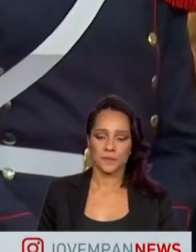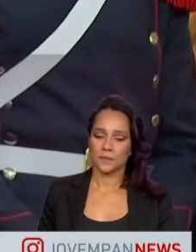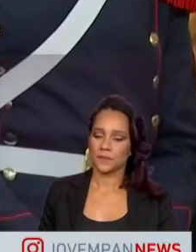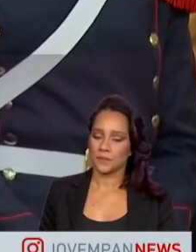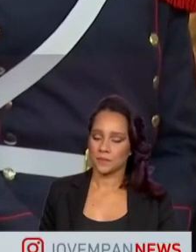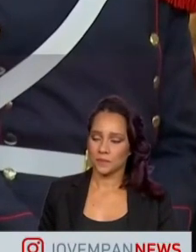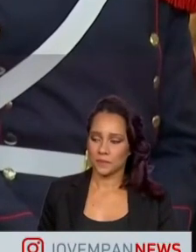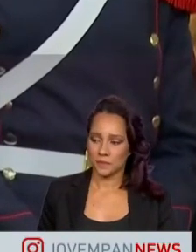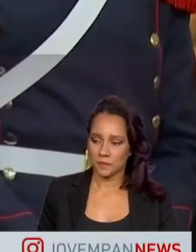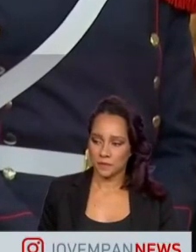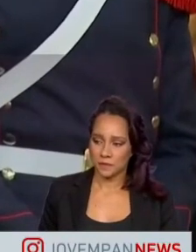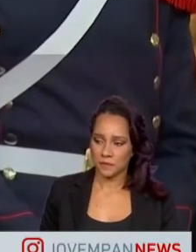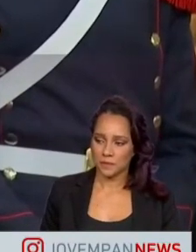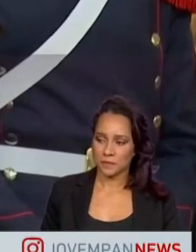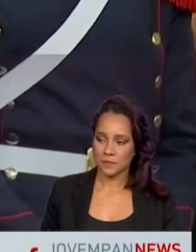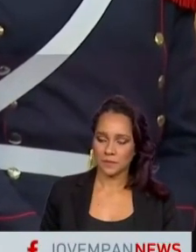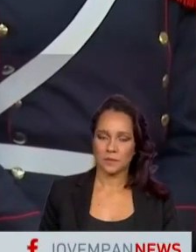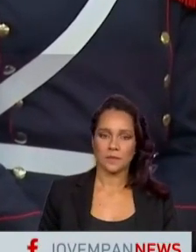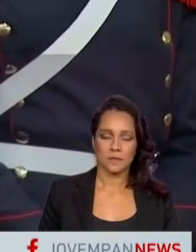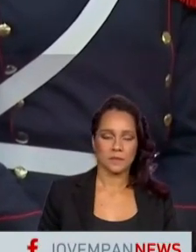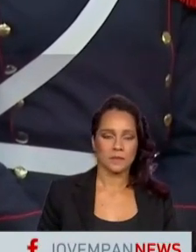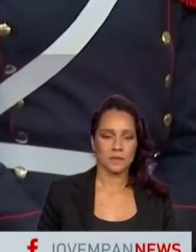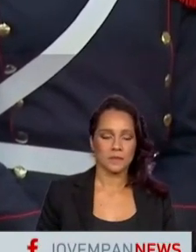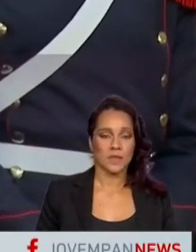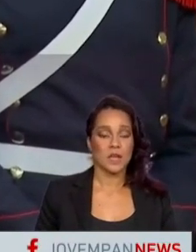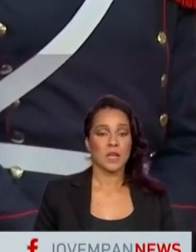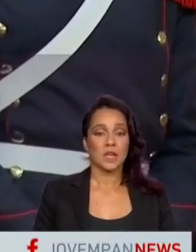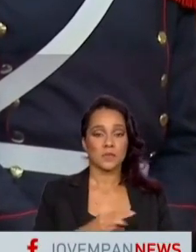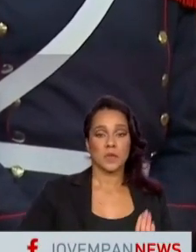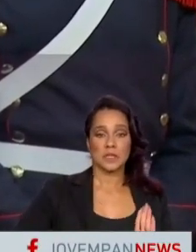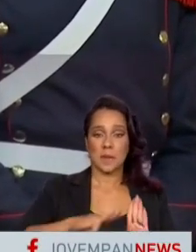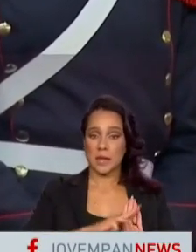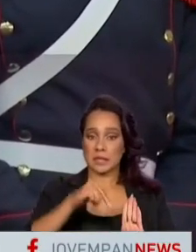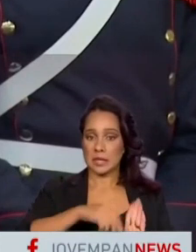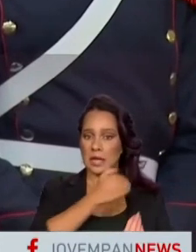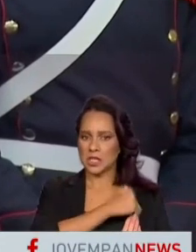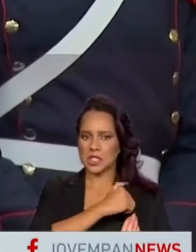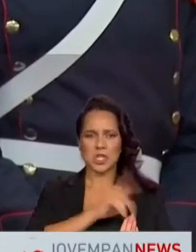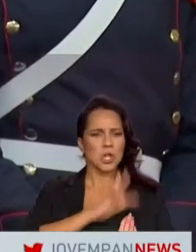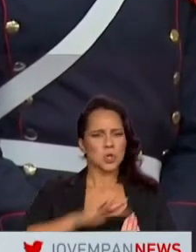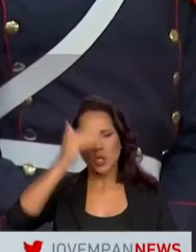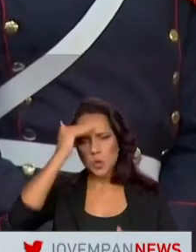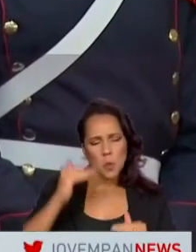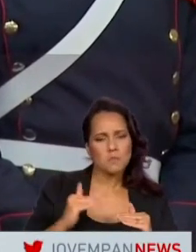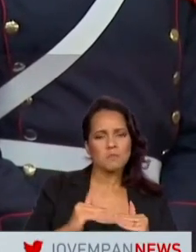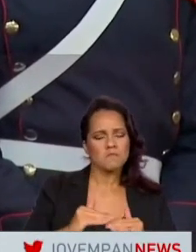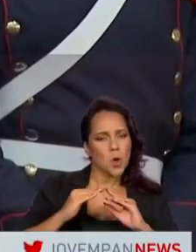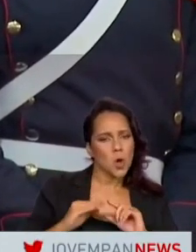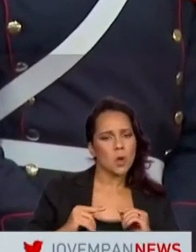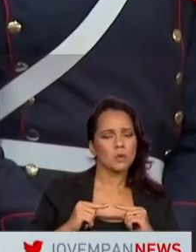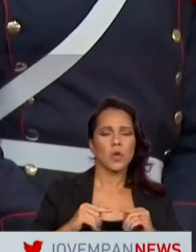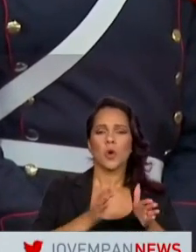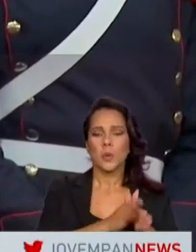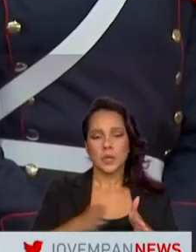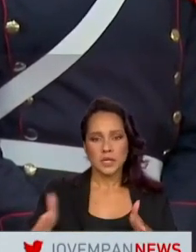absolutamente consustanciadas con la institucionalidad argentina. Que las Fuerzas Armadas Argentinas están totalmente consubstanciadas con